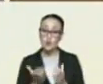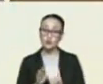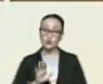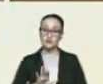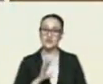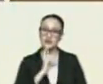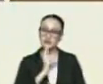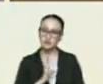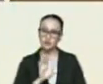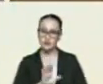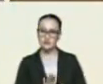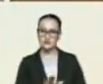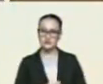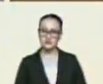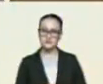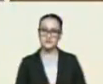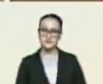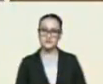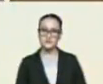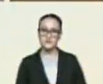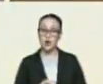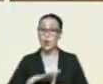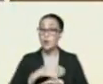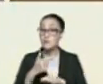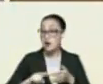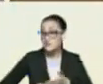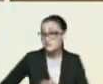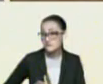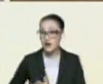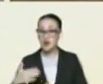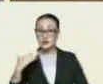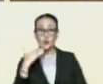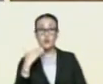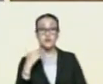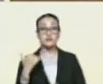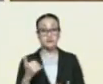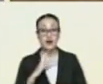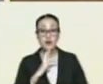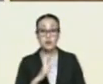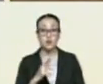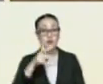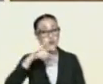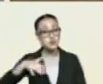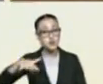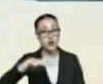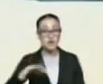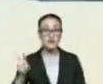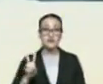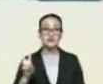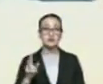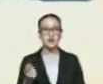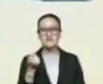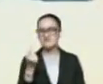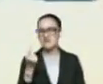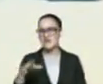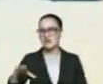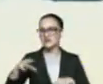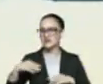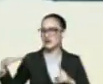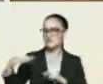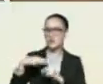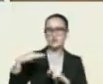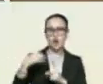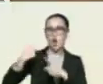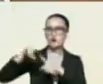resultado de las presiones imperiales. Aquí está la respuesta. El pueblo de Venezuela jamás va a aceptar